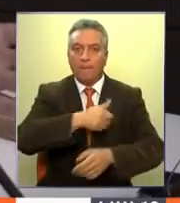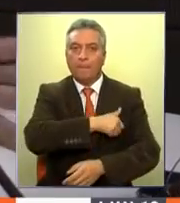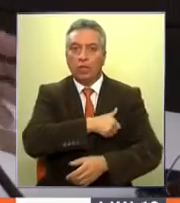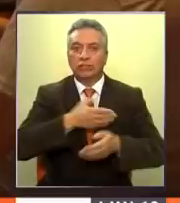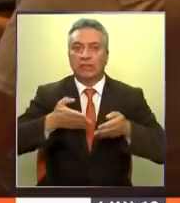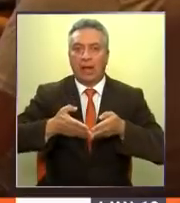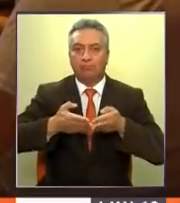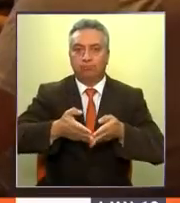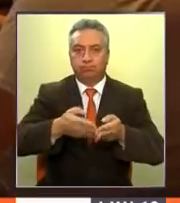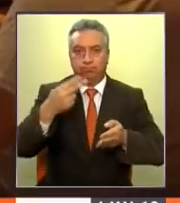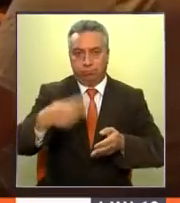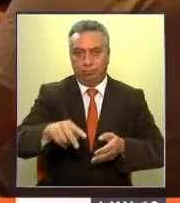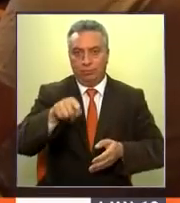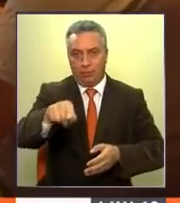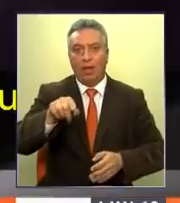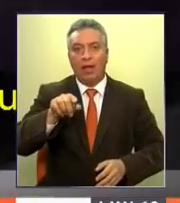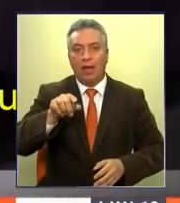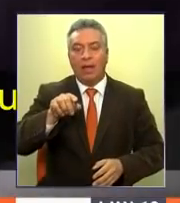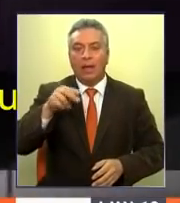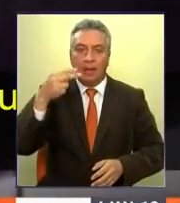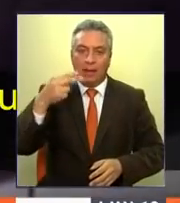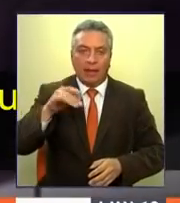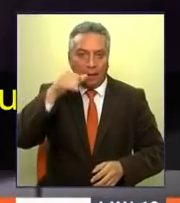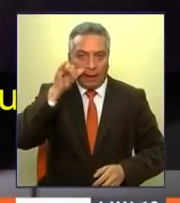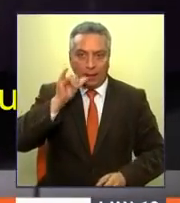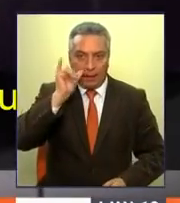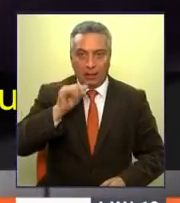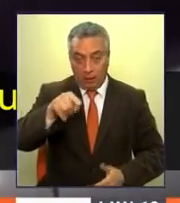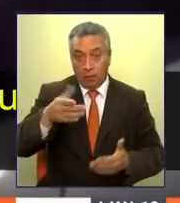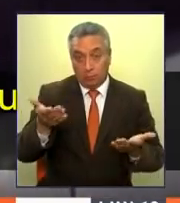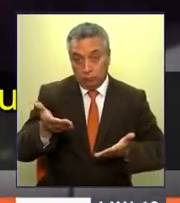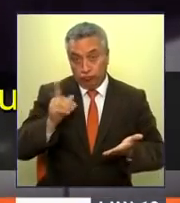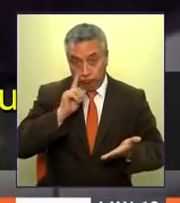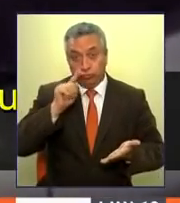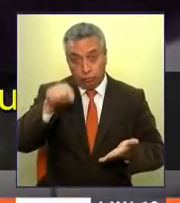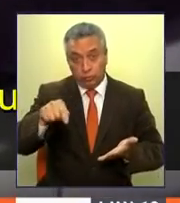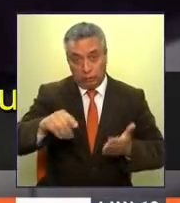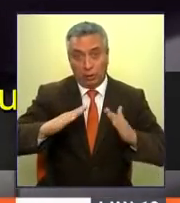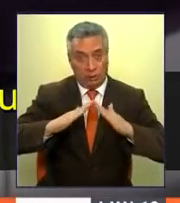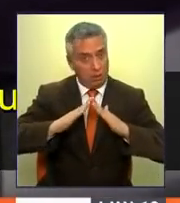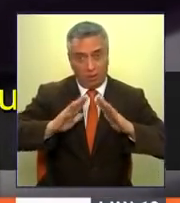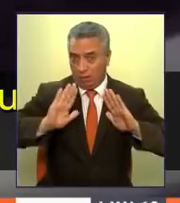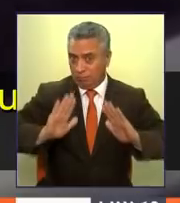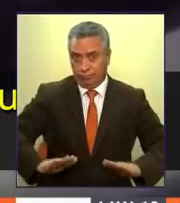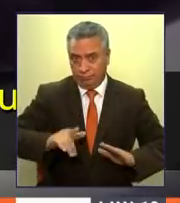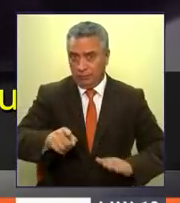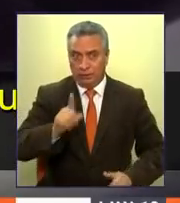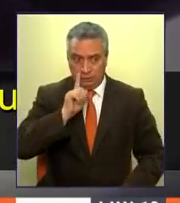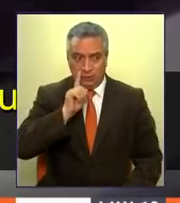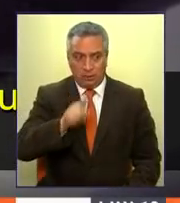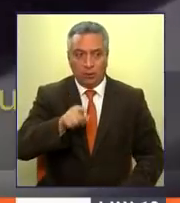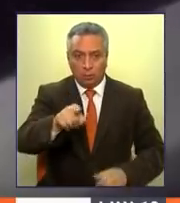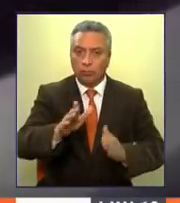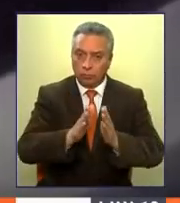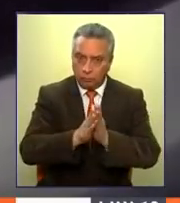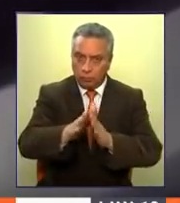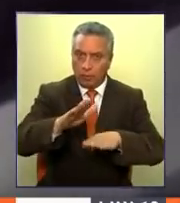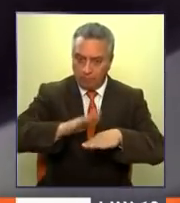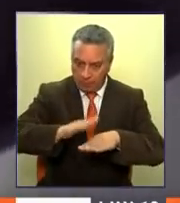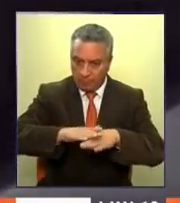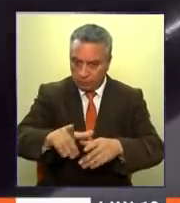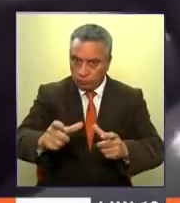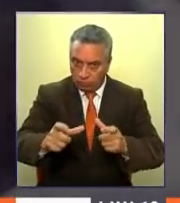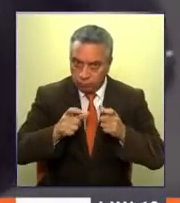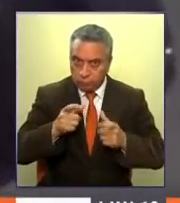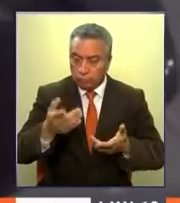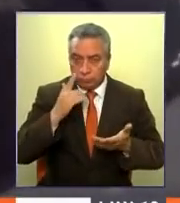Iquique, comuna que está en cuarentena. ¿Qué superintendencia, por favor? ¿Y su permiso temporal? El hecho